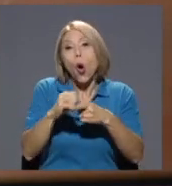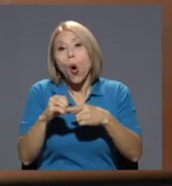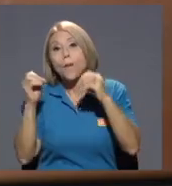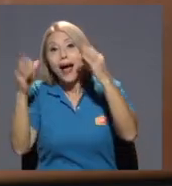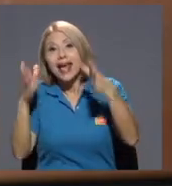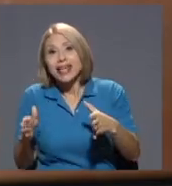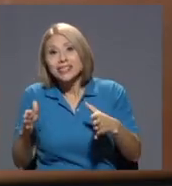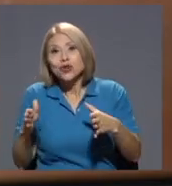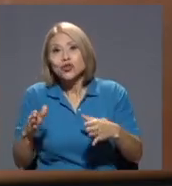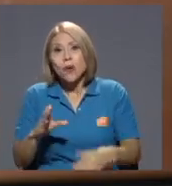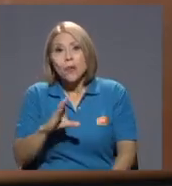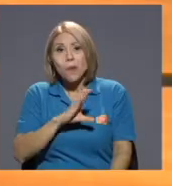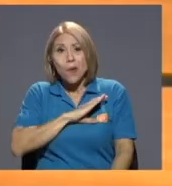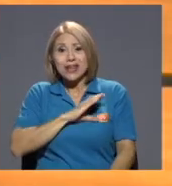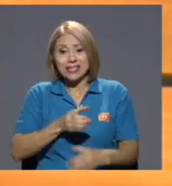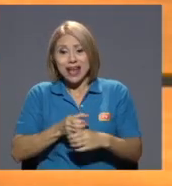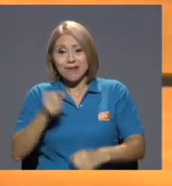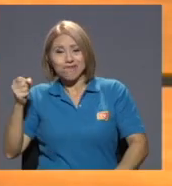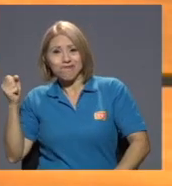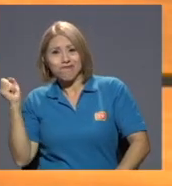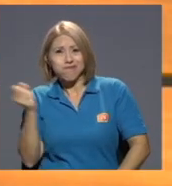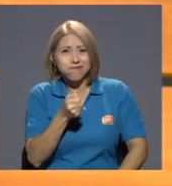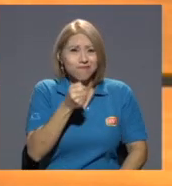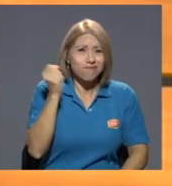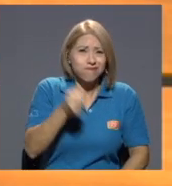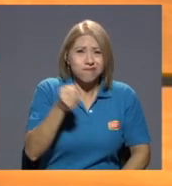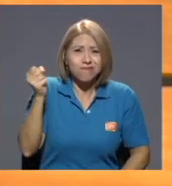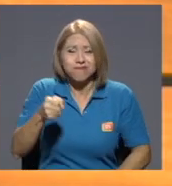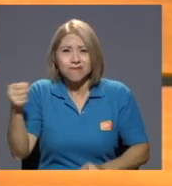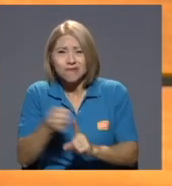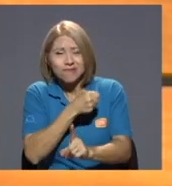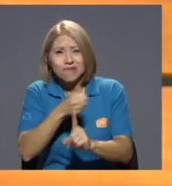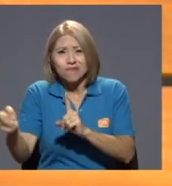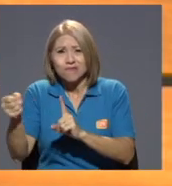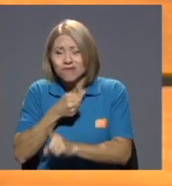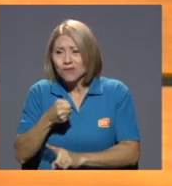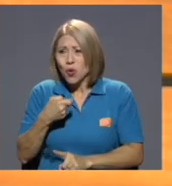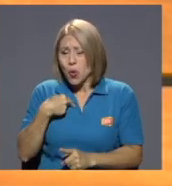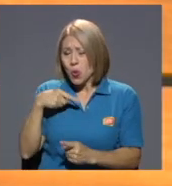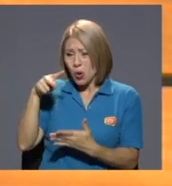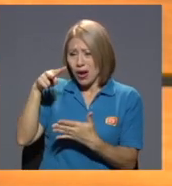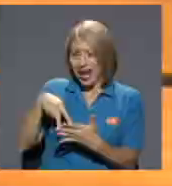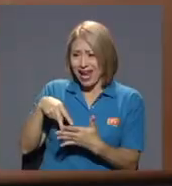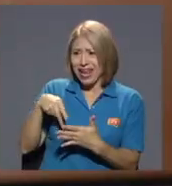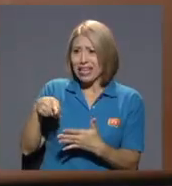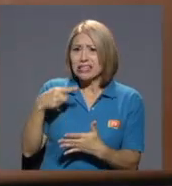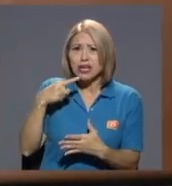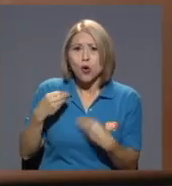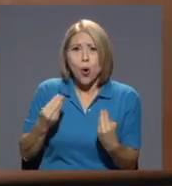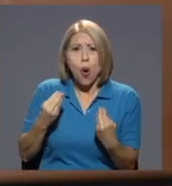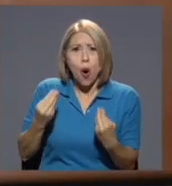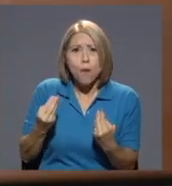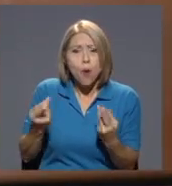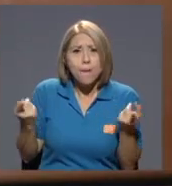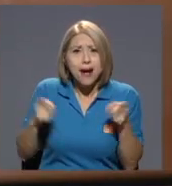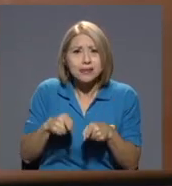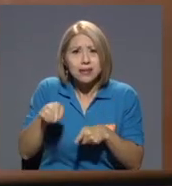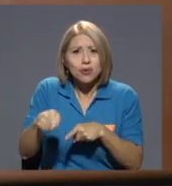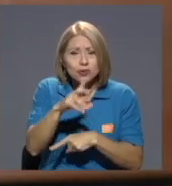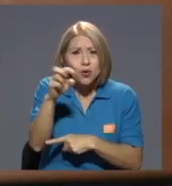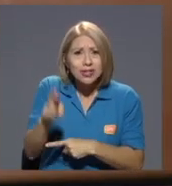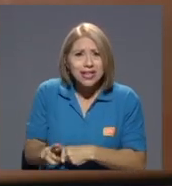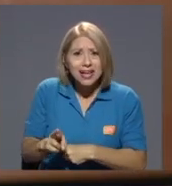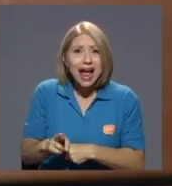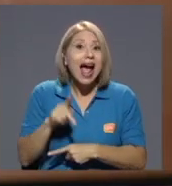impresionante ustedes escuchan y leen las declaraciones uno dice cómo es posible que esté ocurriendo esto en mi país una persona que la